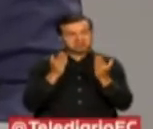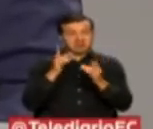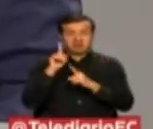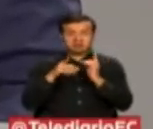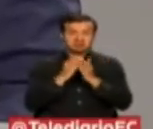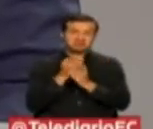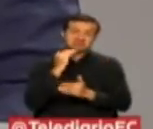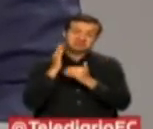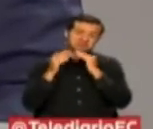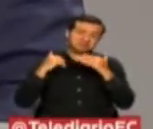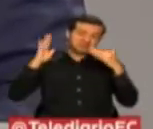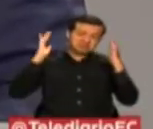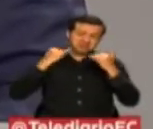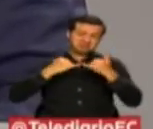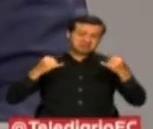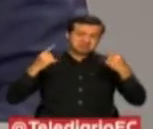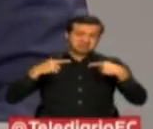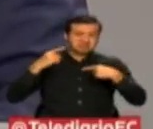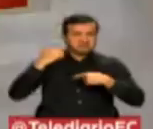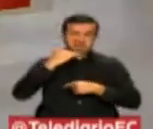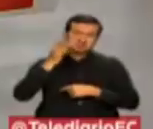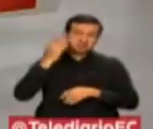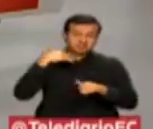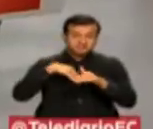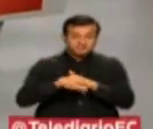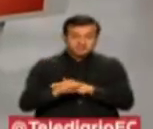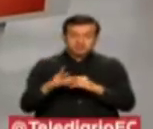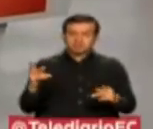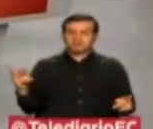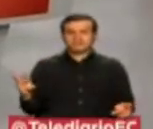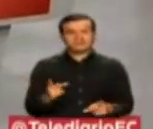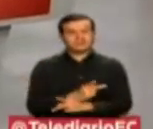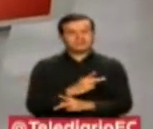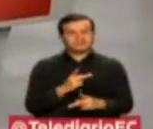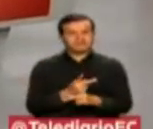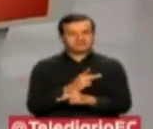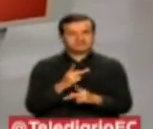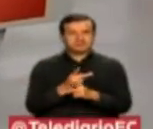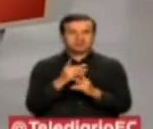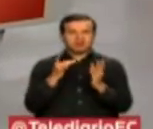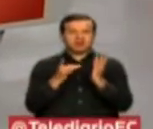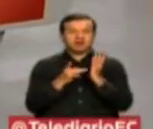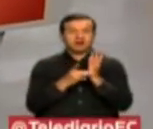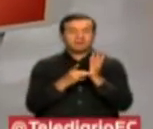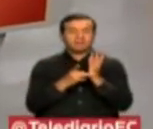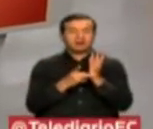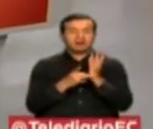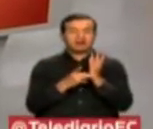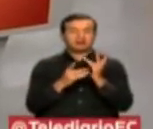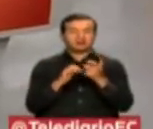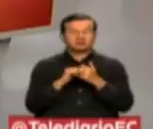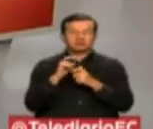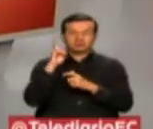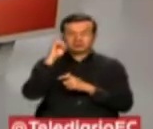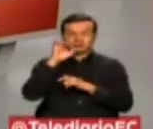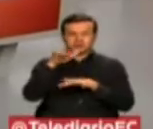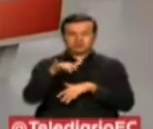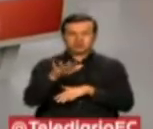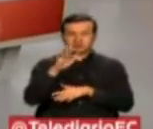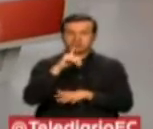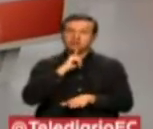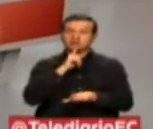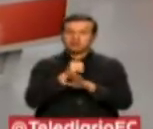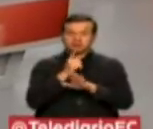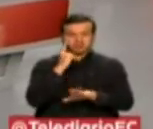ni las fronteras, y esa es la amenaza de los plásticos que flotan en el océano. Ya se